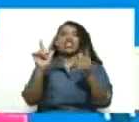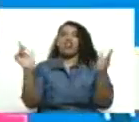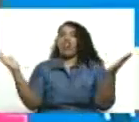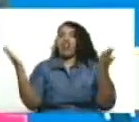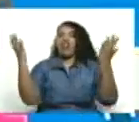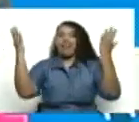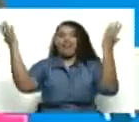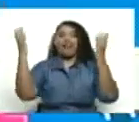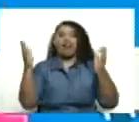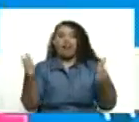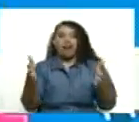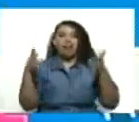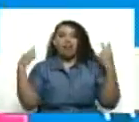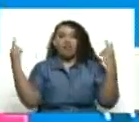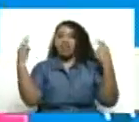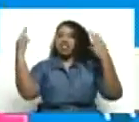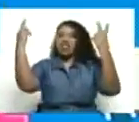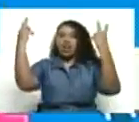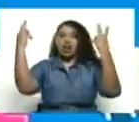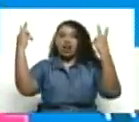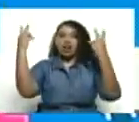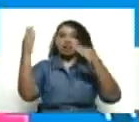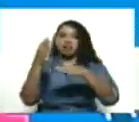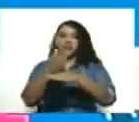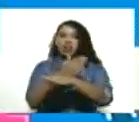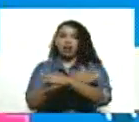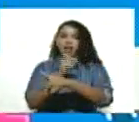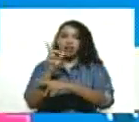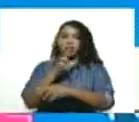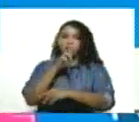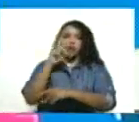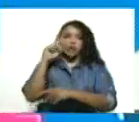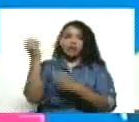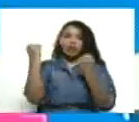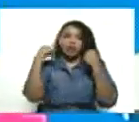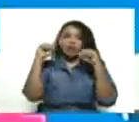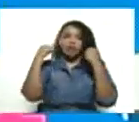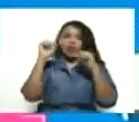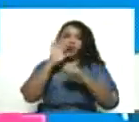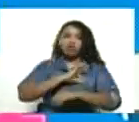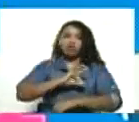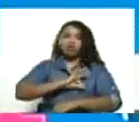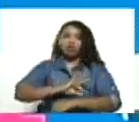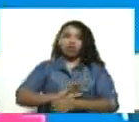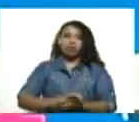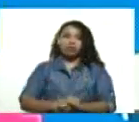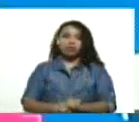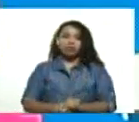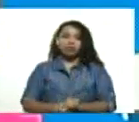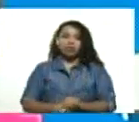capital ante el derrumbe de los ensayos socialistas europeos